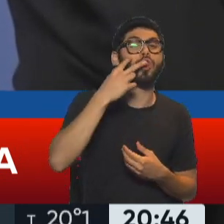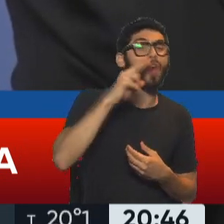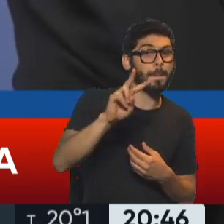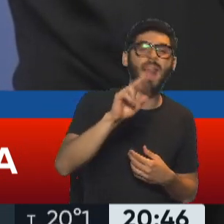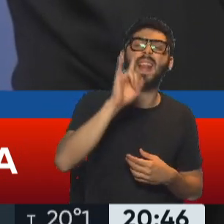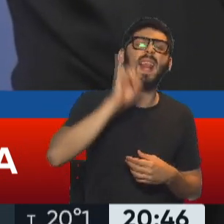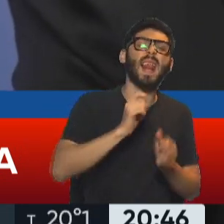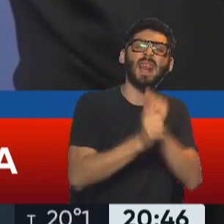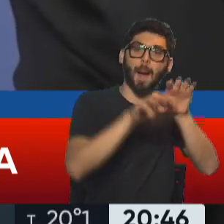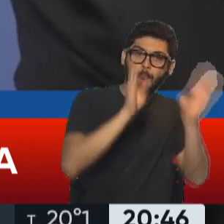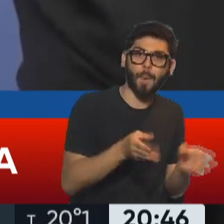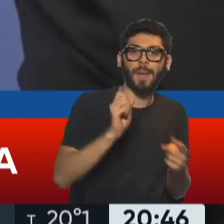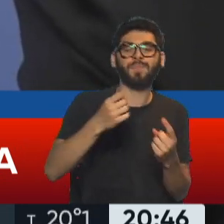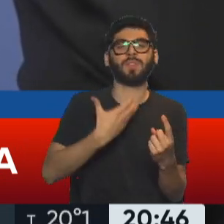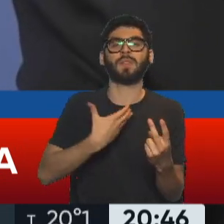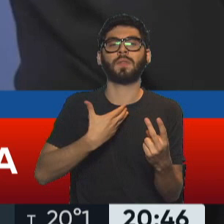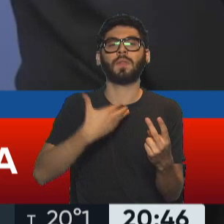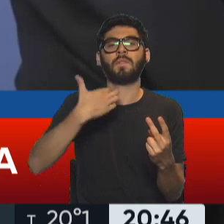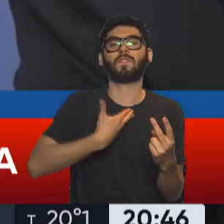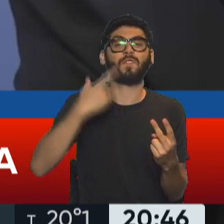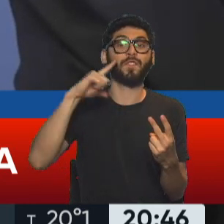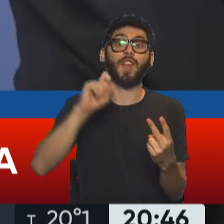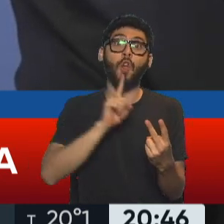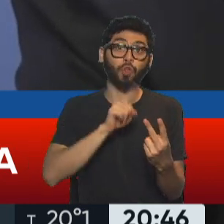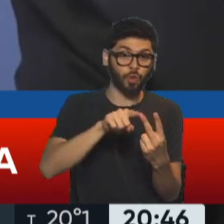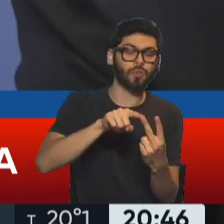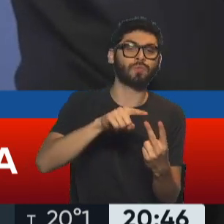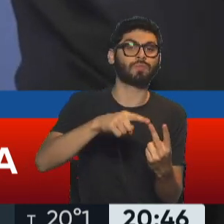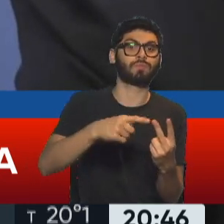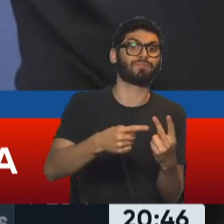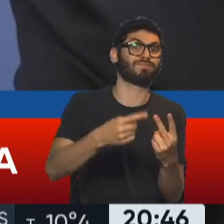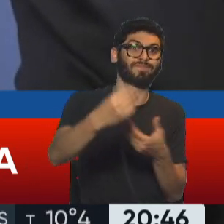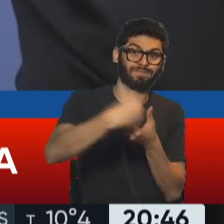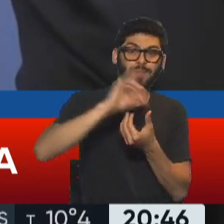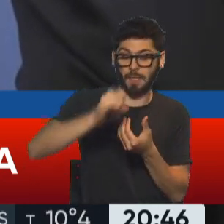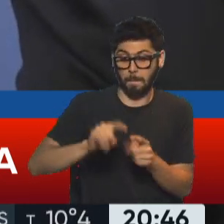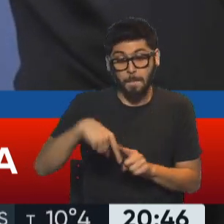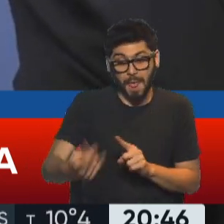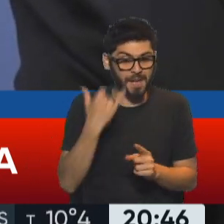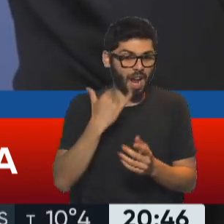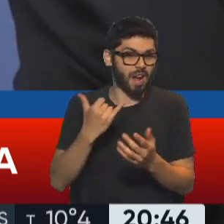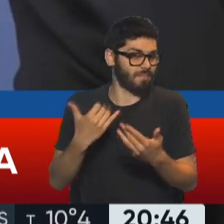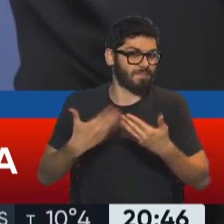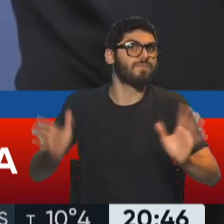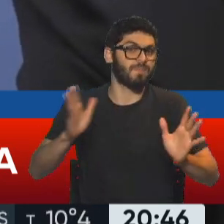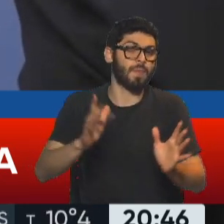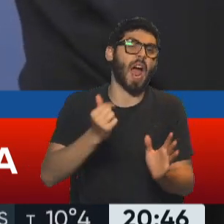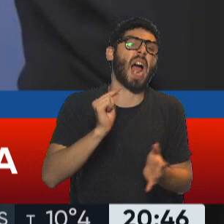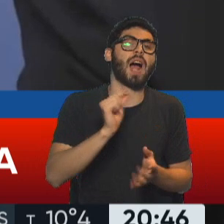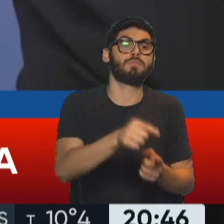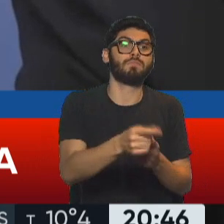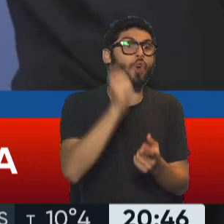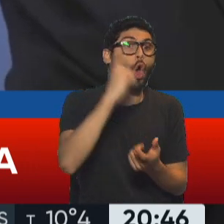2.000 tambos y 800 filot. Ese tema a partir del día de mañana está resuelto y van a poder acceder a un crédito